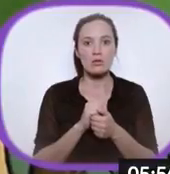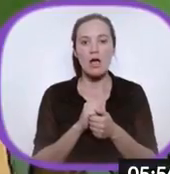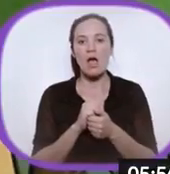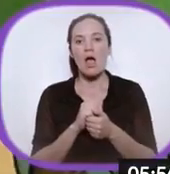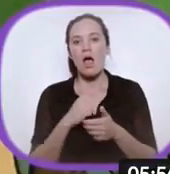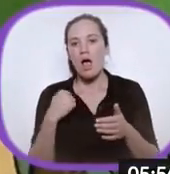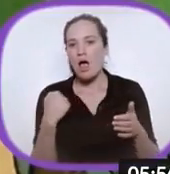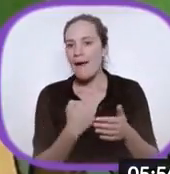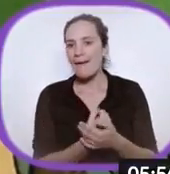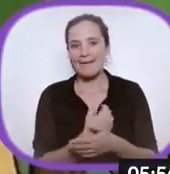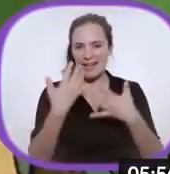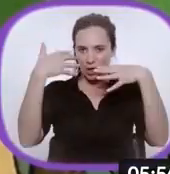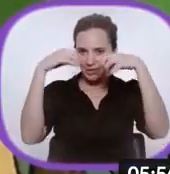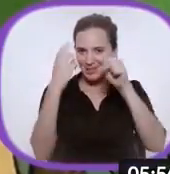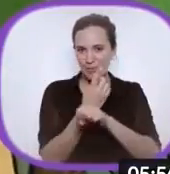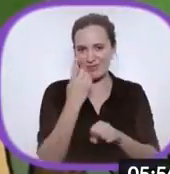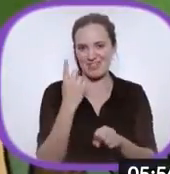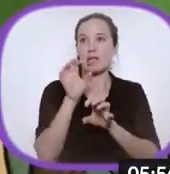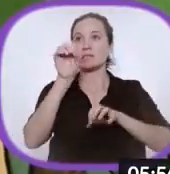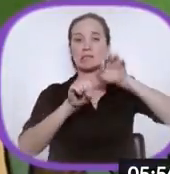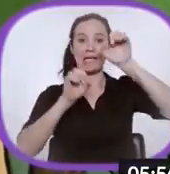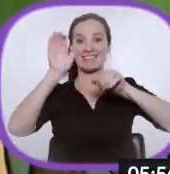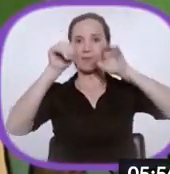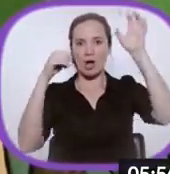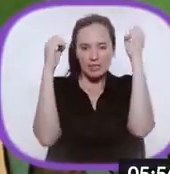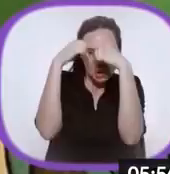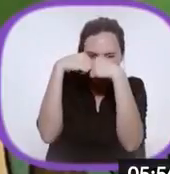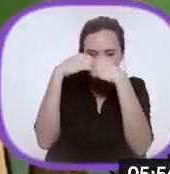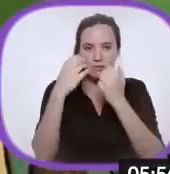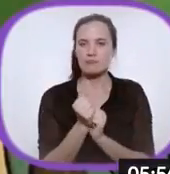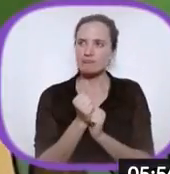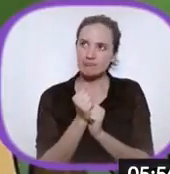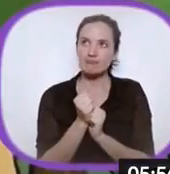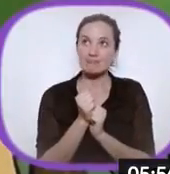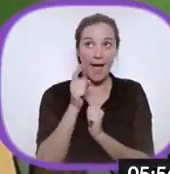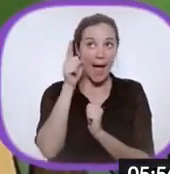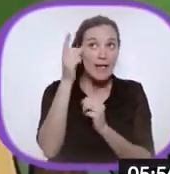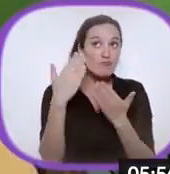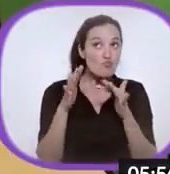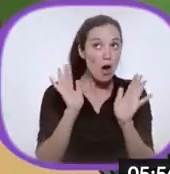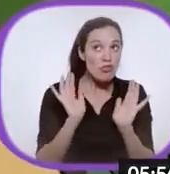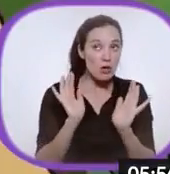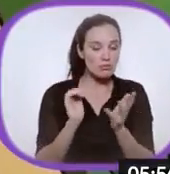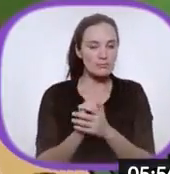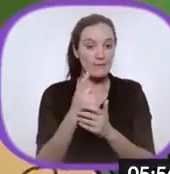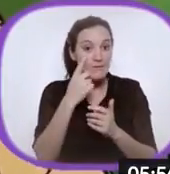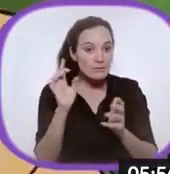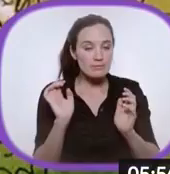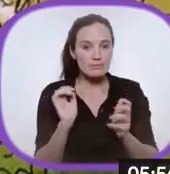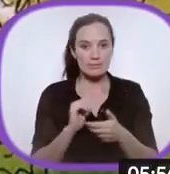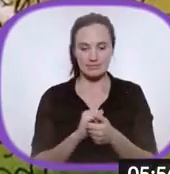Por eso no pudieron hallar al culpable. Subió a ese árbol para ocultarse. Pero aún podría estar allí. Iré a